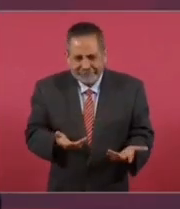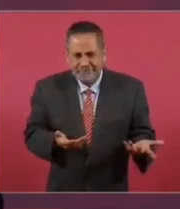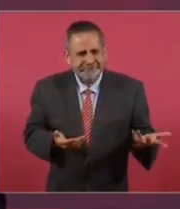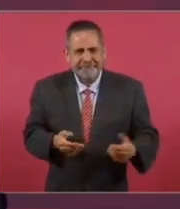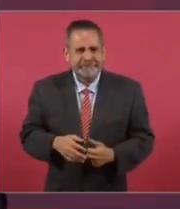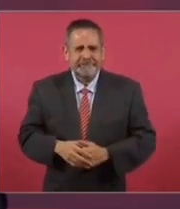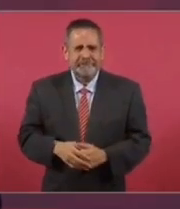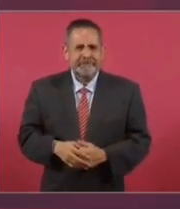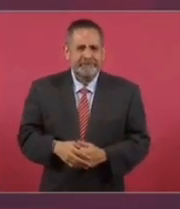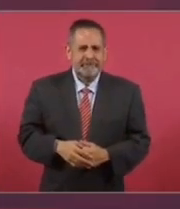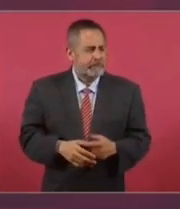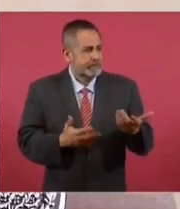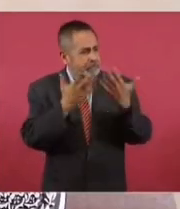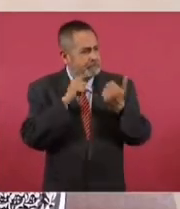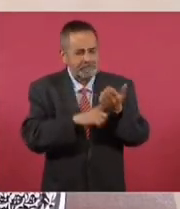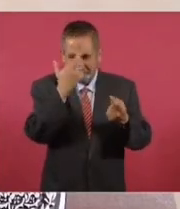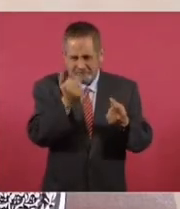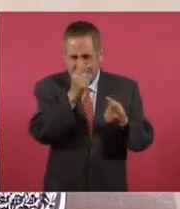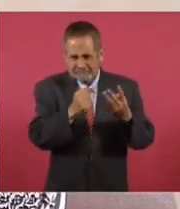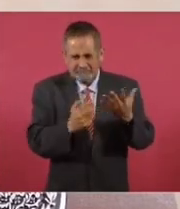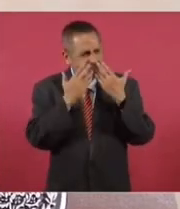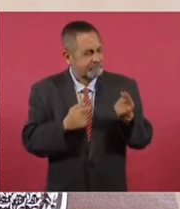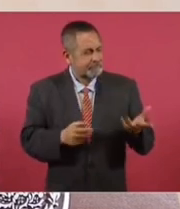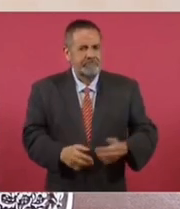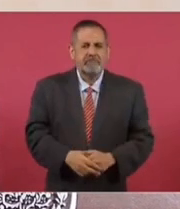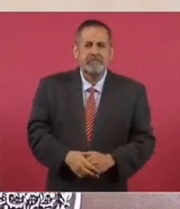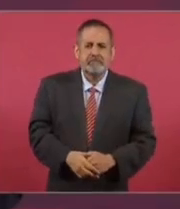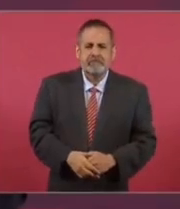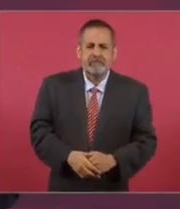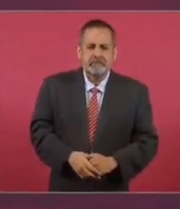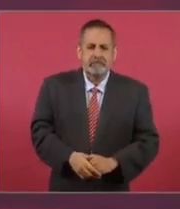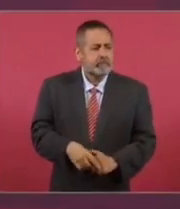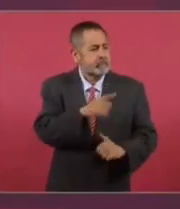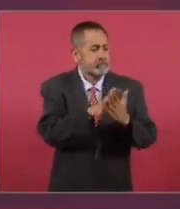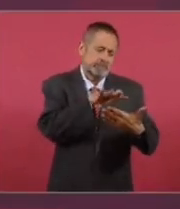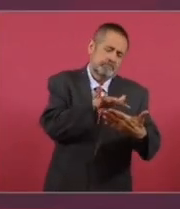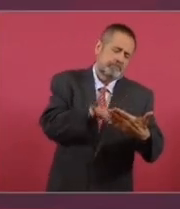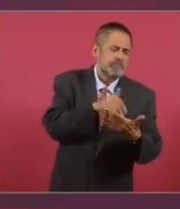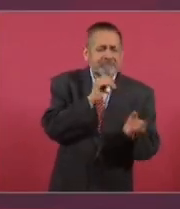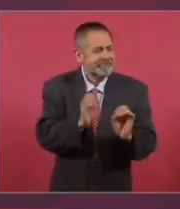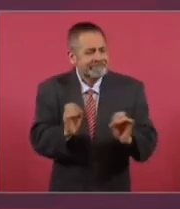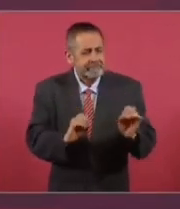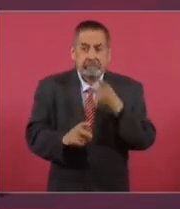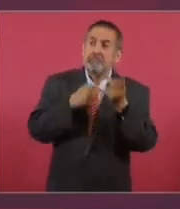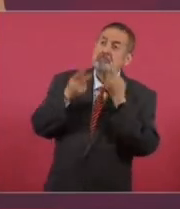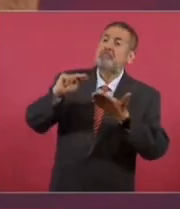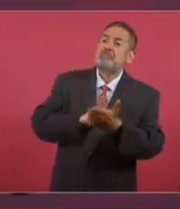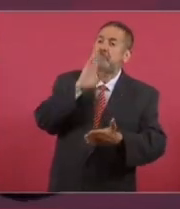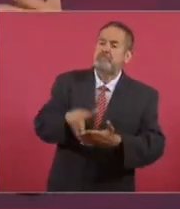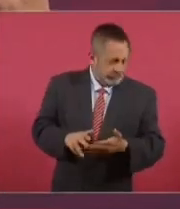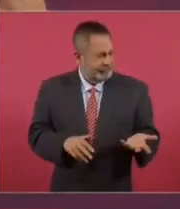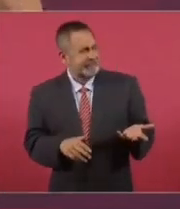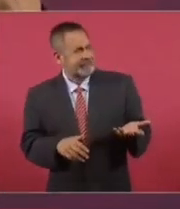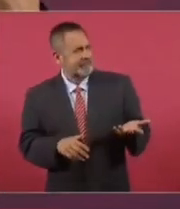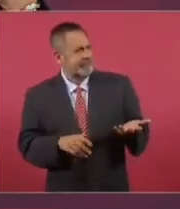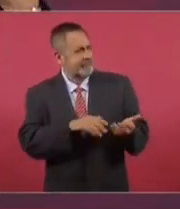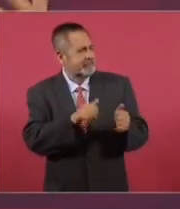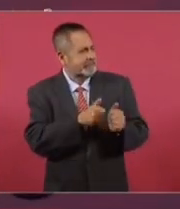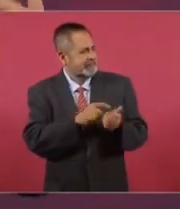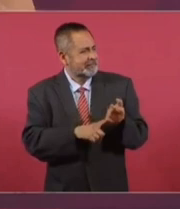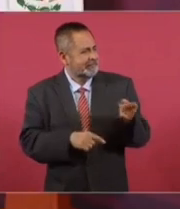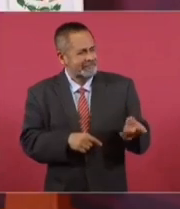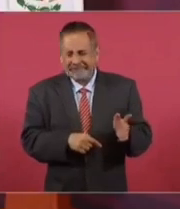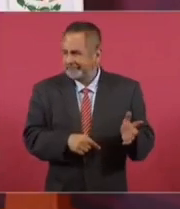no hay argumentos. O sea, ni siquiera han leído los libros. O sea, es nada más el